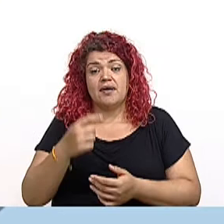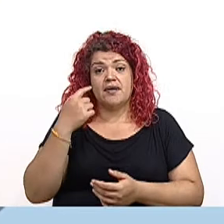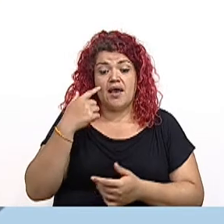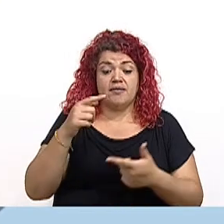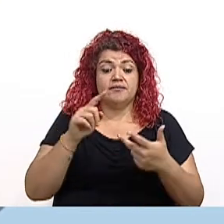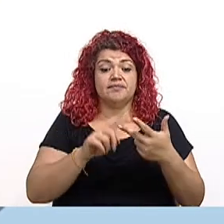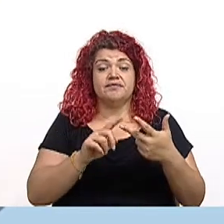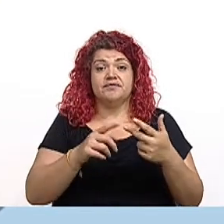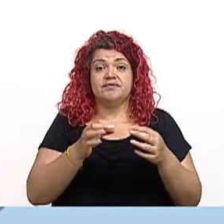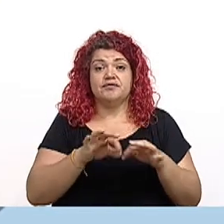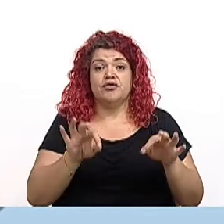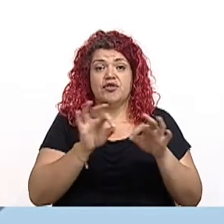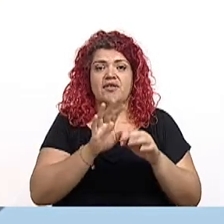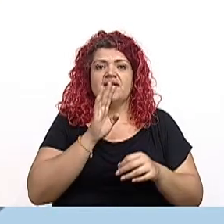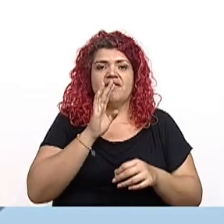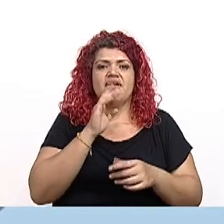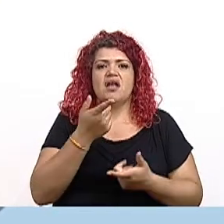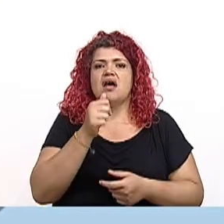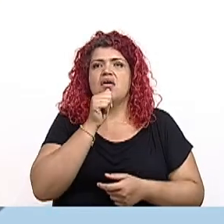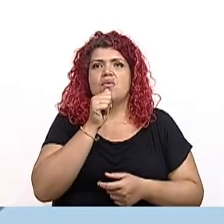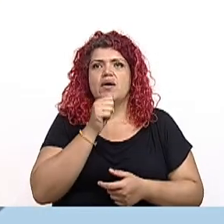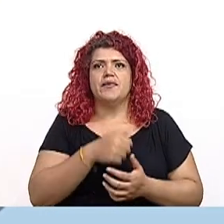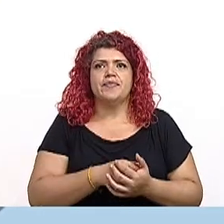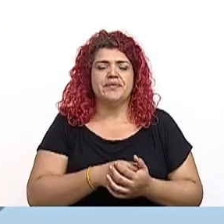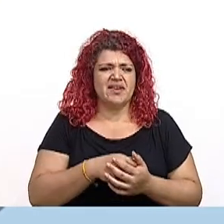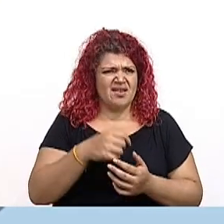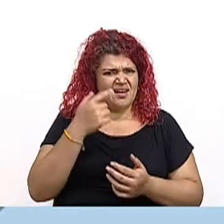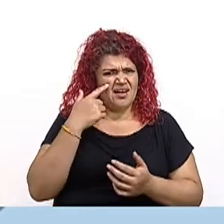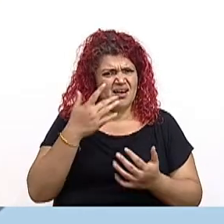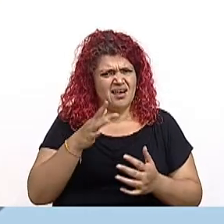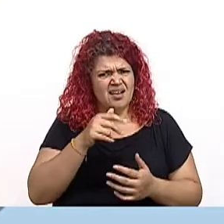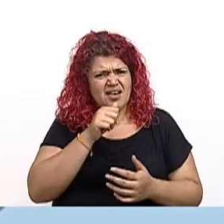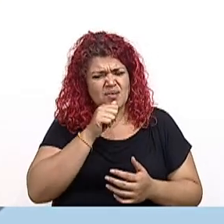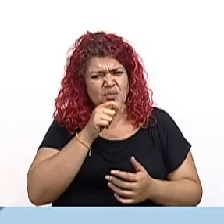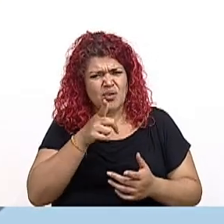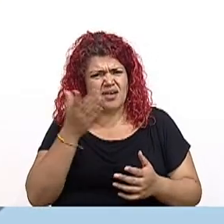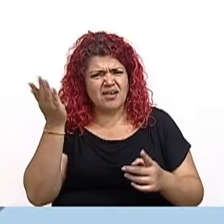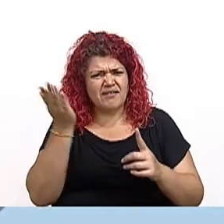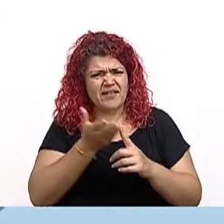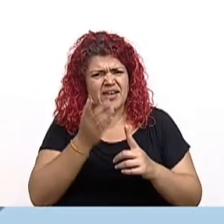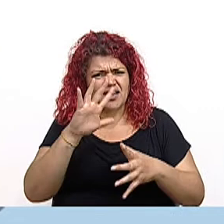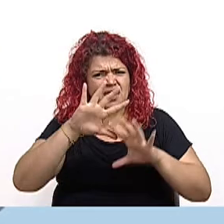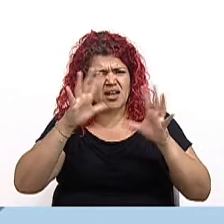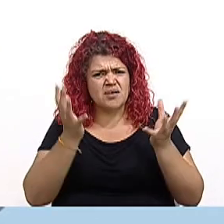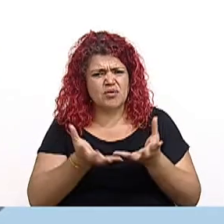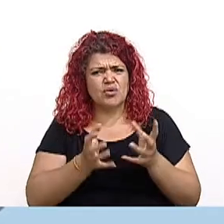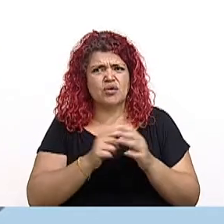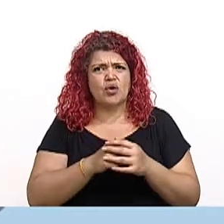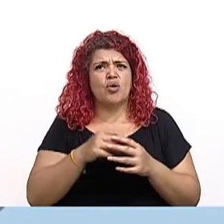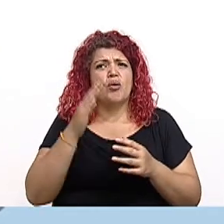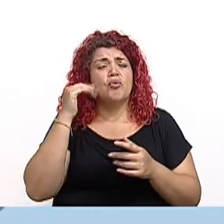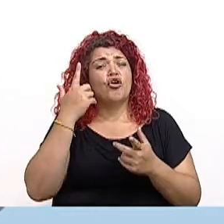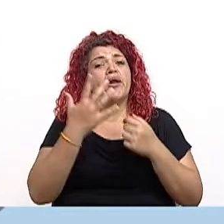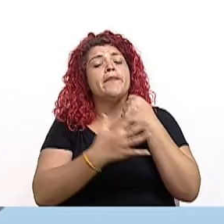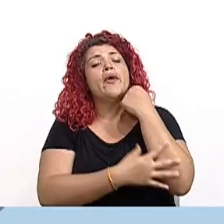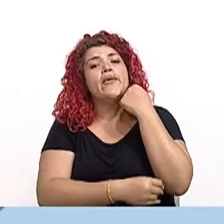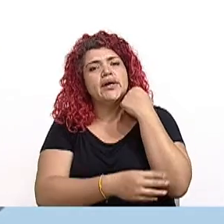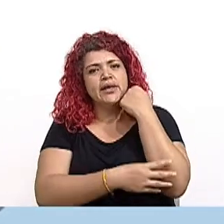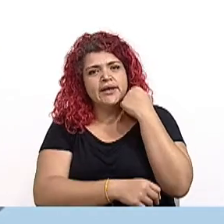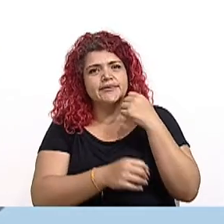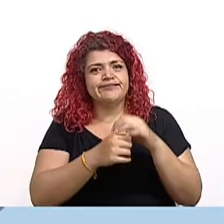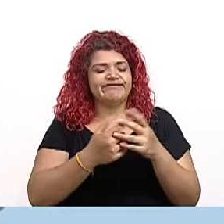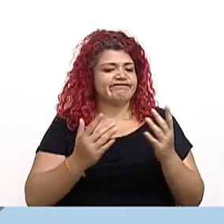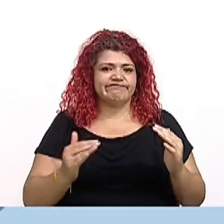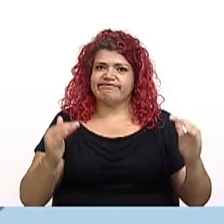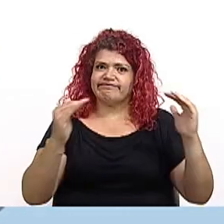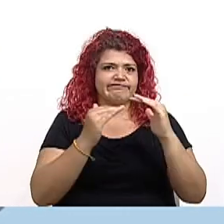punto sensible que tenemos para hoy, que sabemos que está muy afectado a nivel mundial por la pobreza, por la